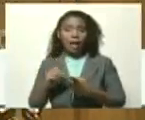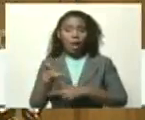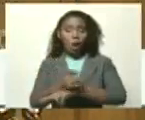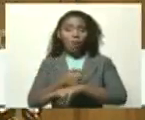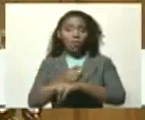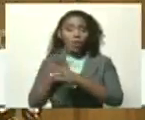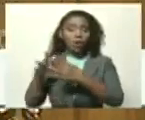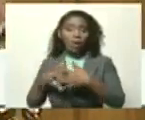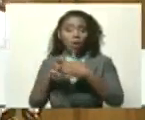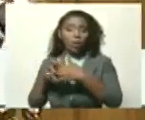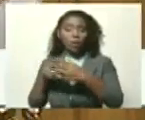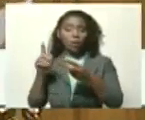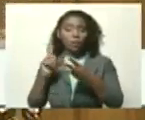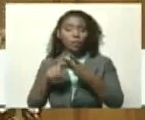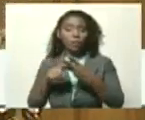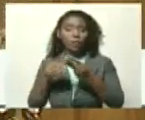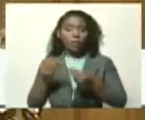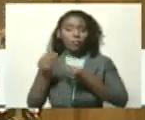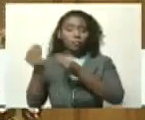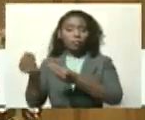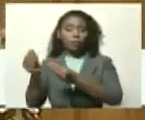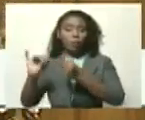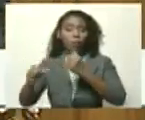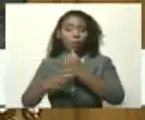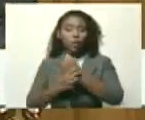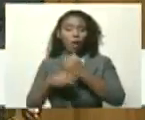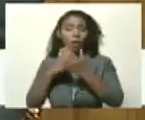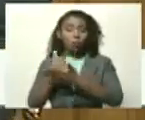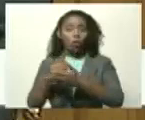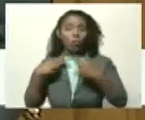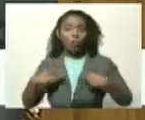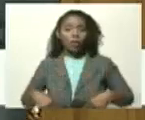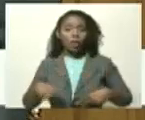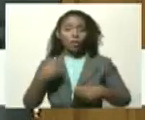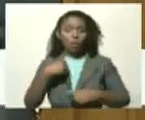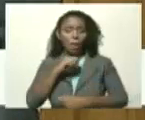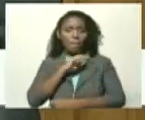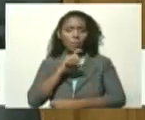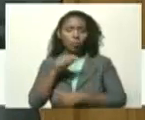Estados Unidos, que le entregó a Guaidó para ayudas humanitarias. Y me pregunto yo aquí,